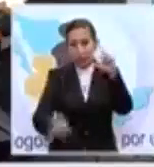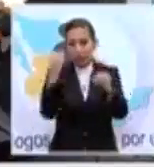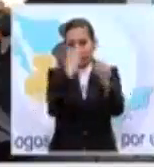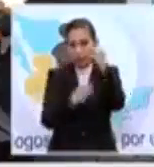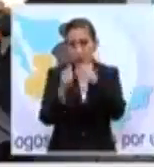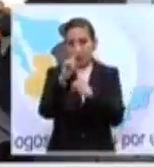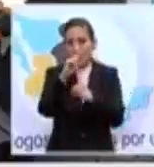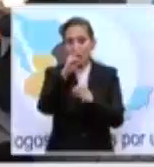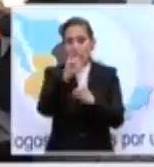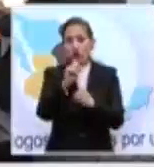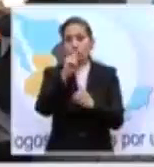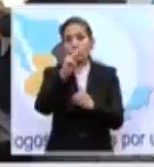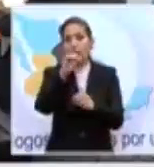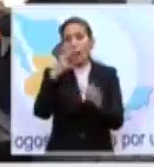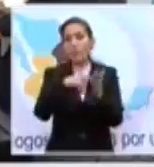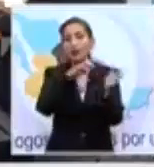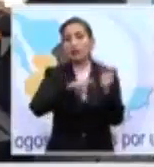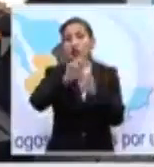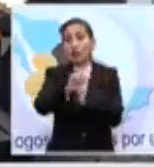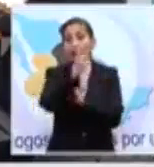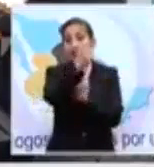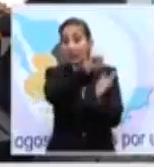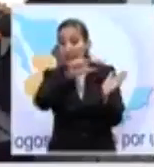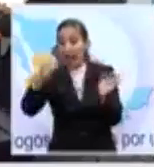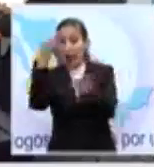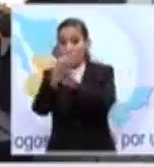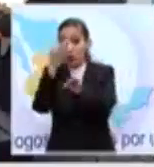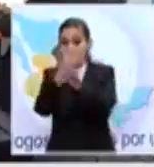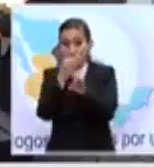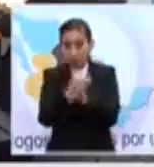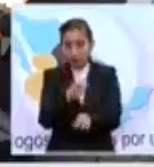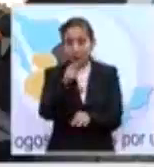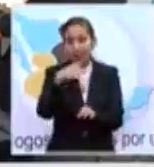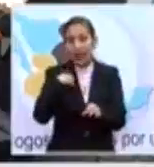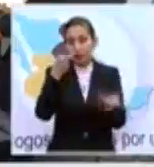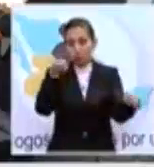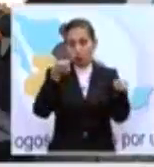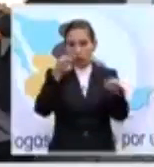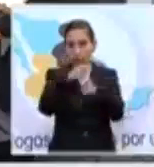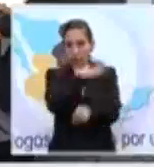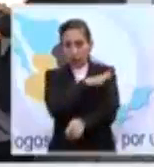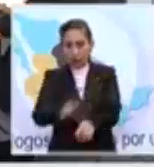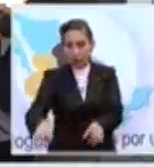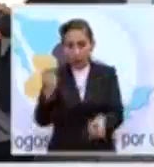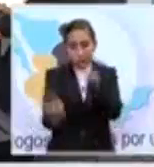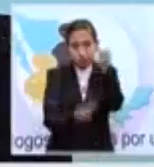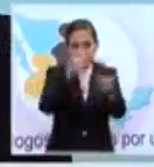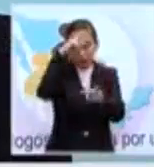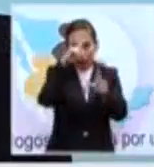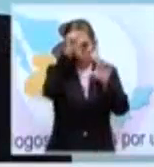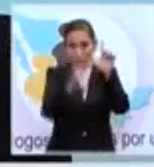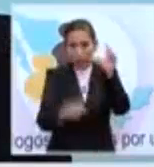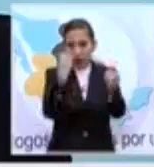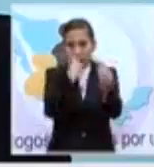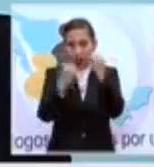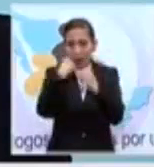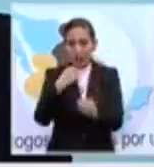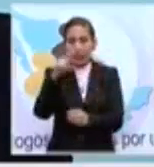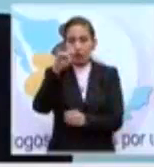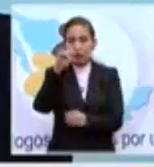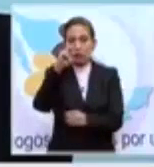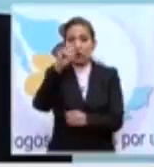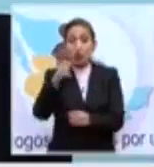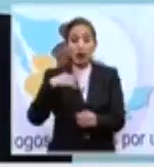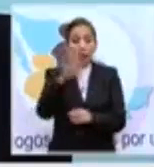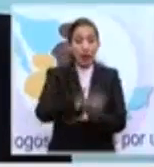Nutrición Salvador Subirán desde 1986 y hasta la fecha. Ha sido coordinador general de las encuestas nacionales de alimentación y nutrición